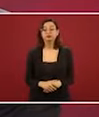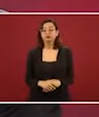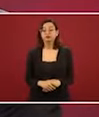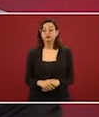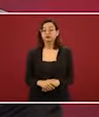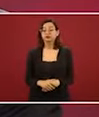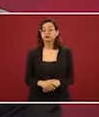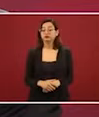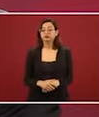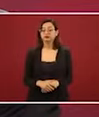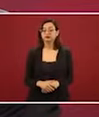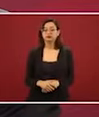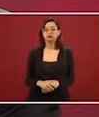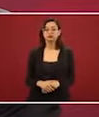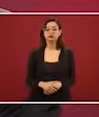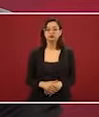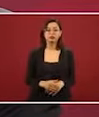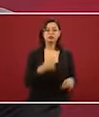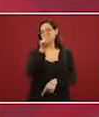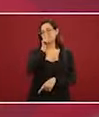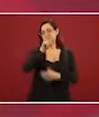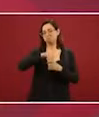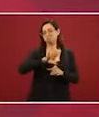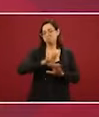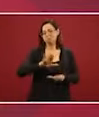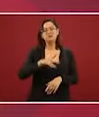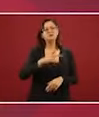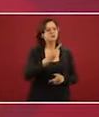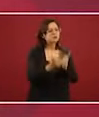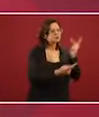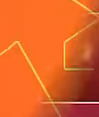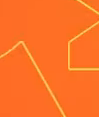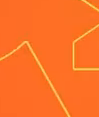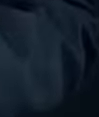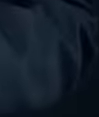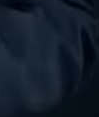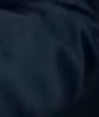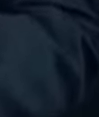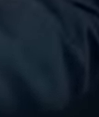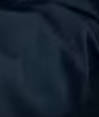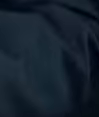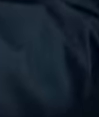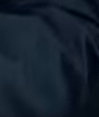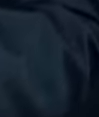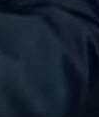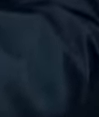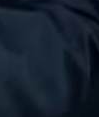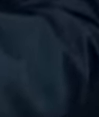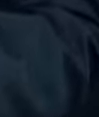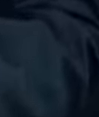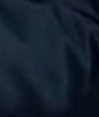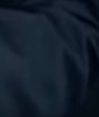errores, acusó a sus adversarios de ser los causantes de su desgaste, como si él no concentrara todo el poder. Ahora resulta que los mexicanos debieran